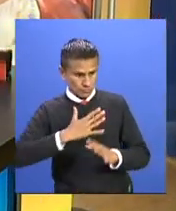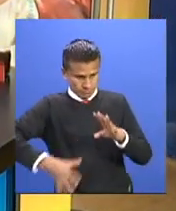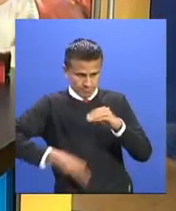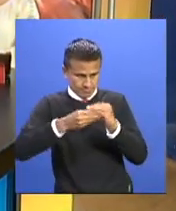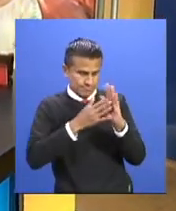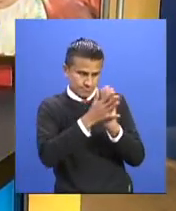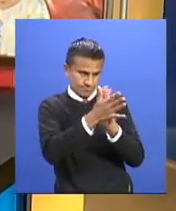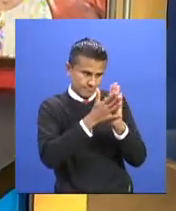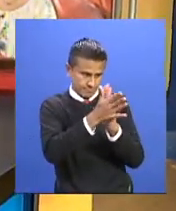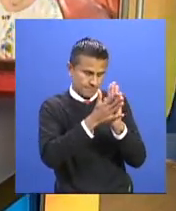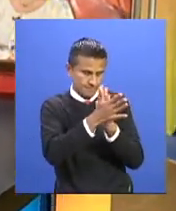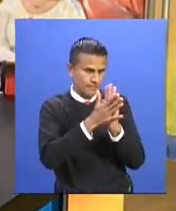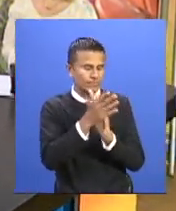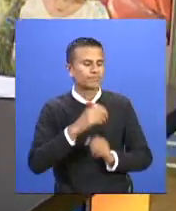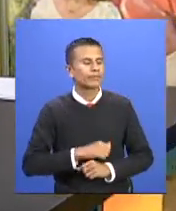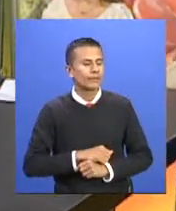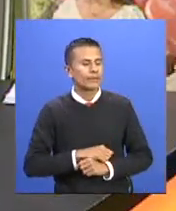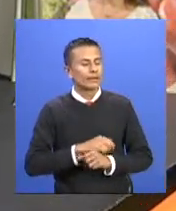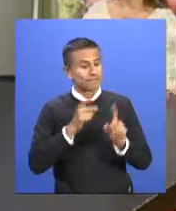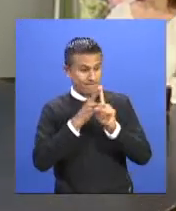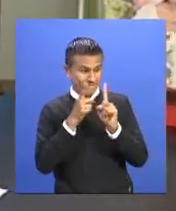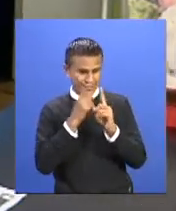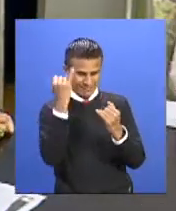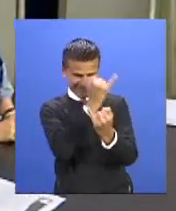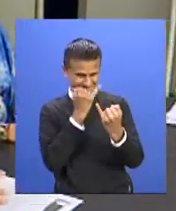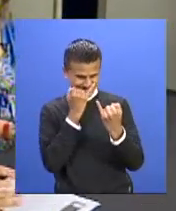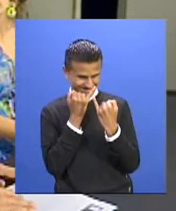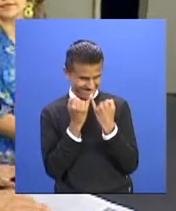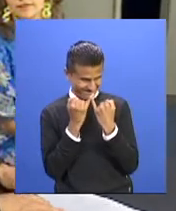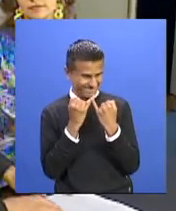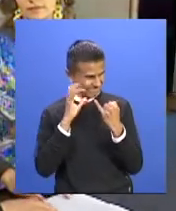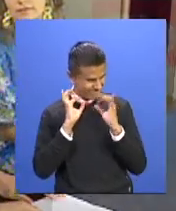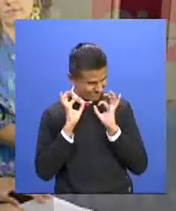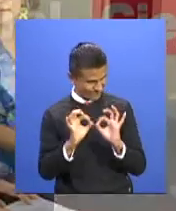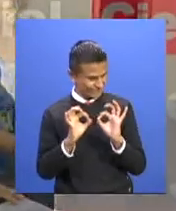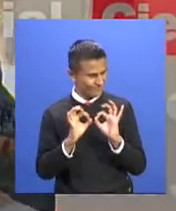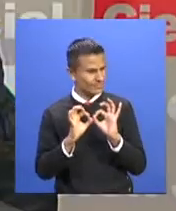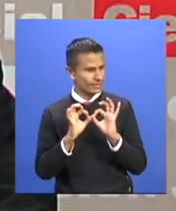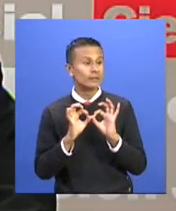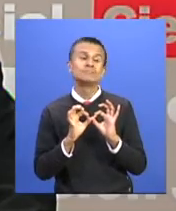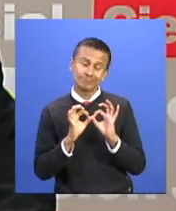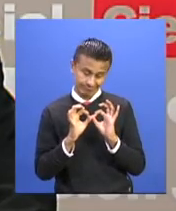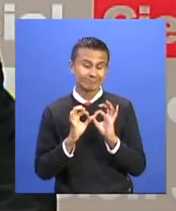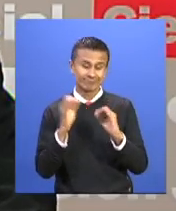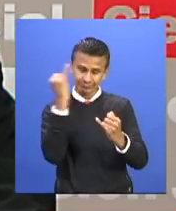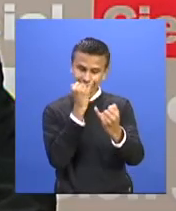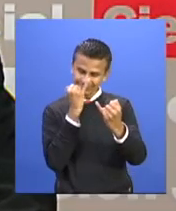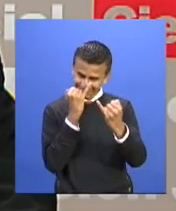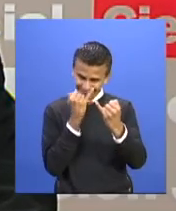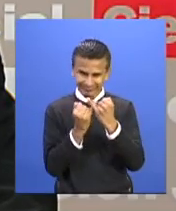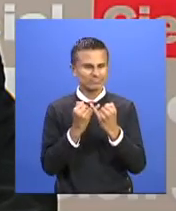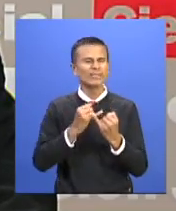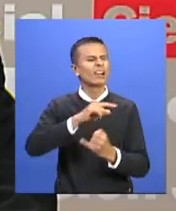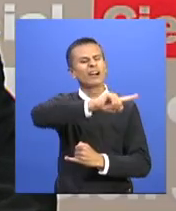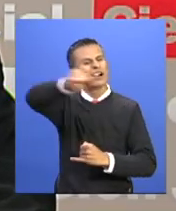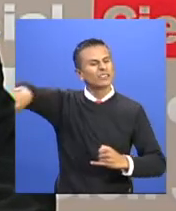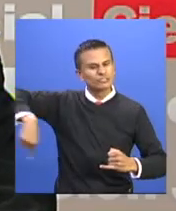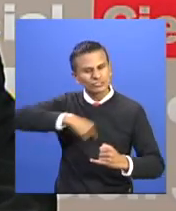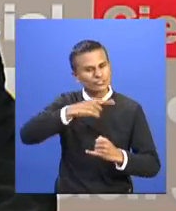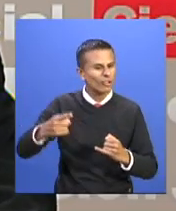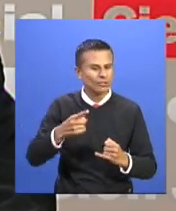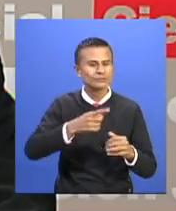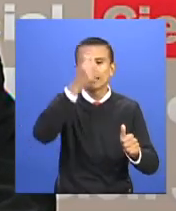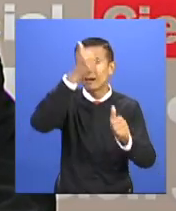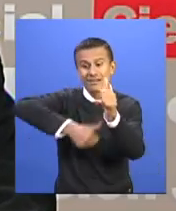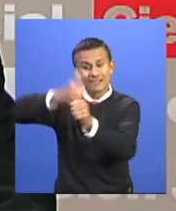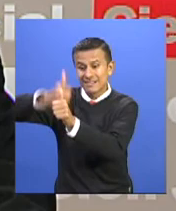siguiente manera. Sobre el tema de reputación, definitivamente la reputación la construimos cada uno de los que trabajamos